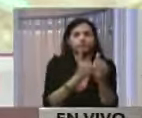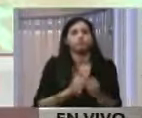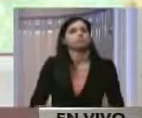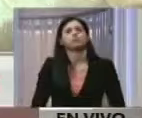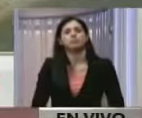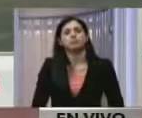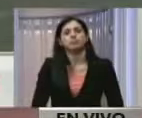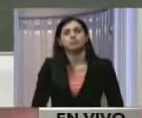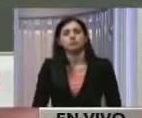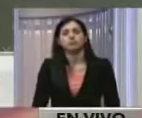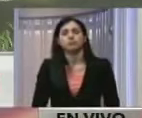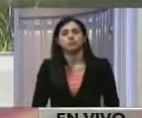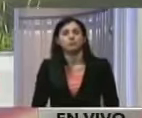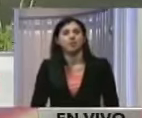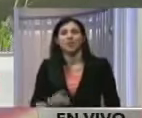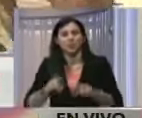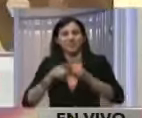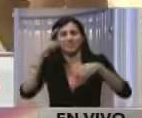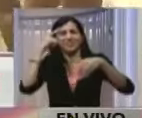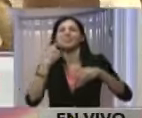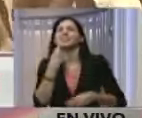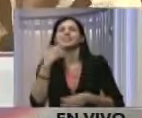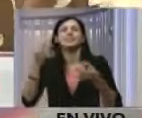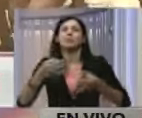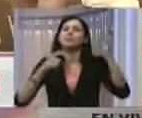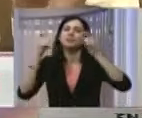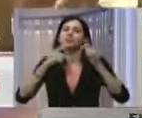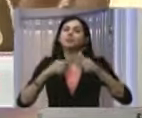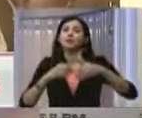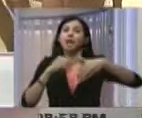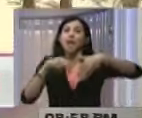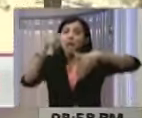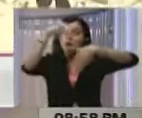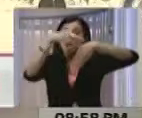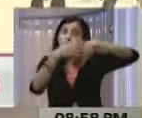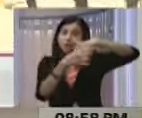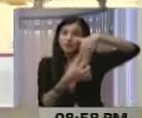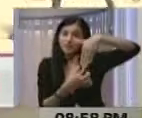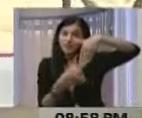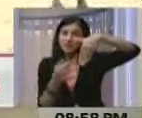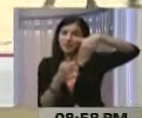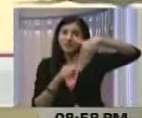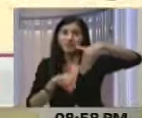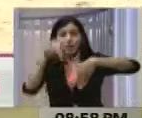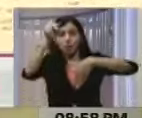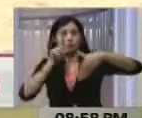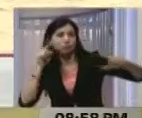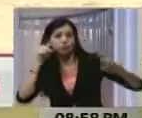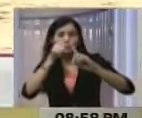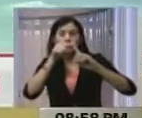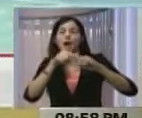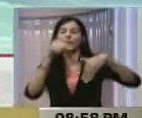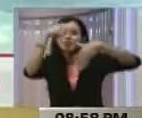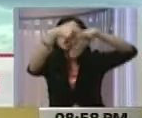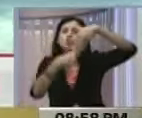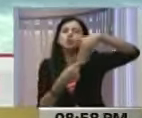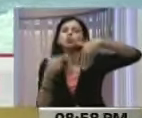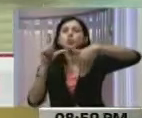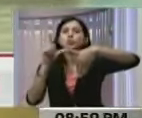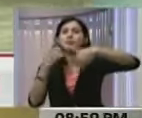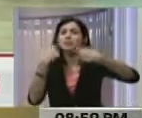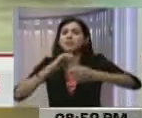El norte de Chávez era el sur, como saben ustedes. Por eso fundó Telesur. Están tratando de desaparecer